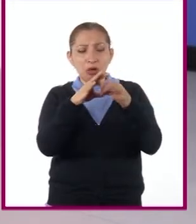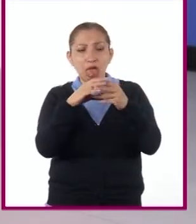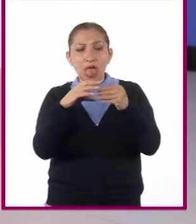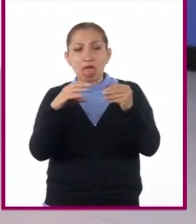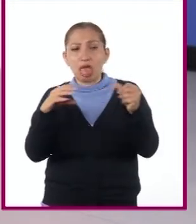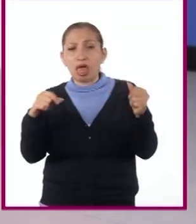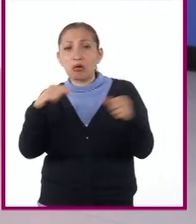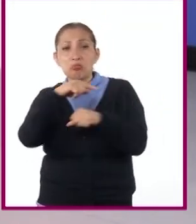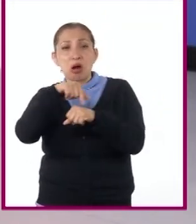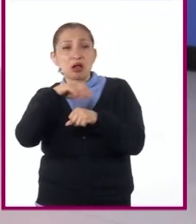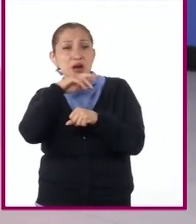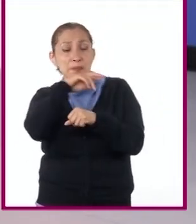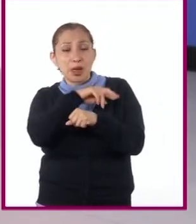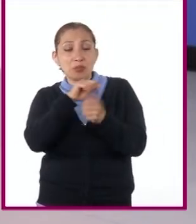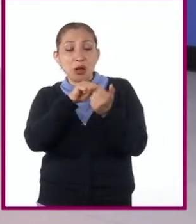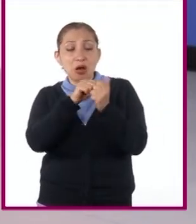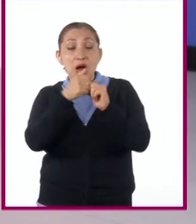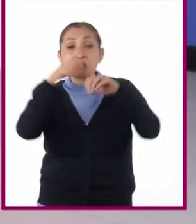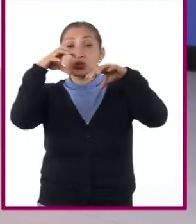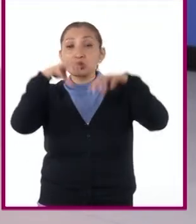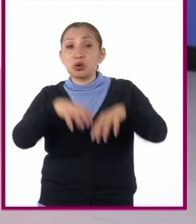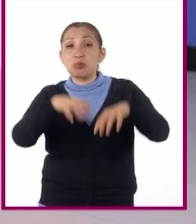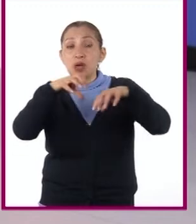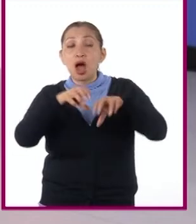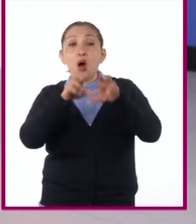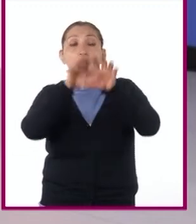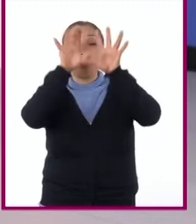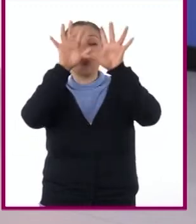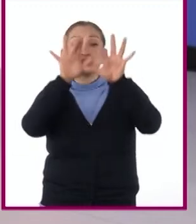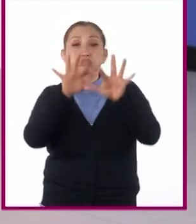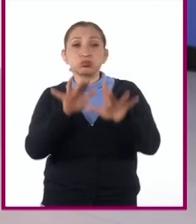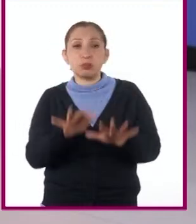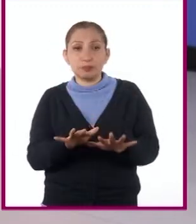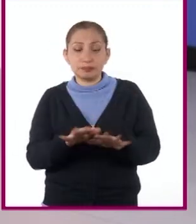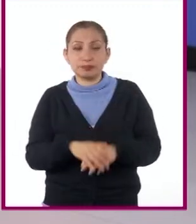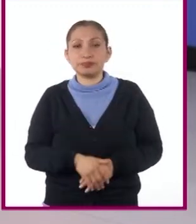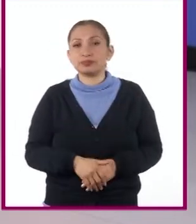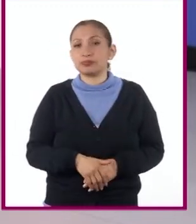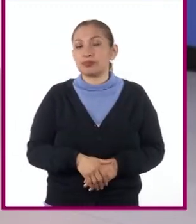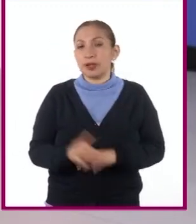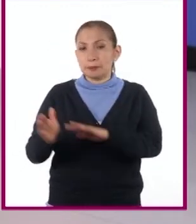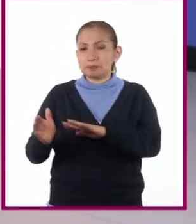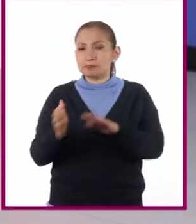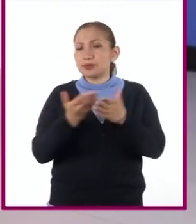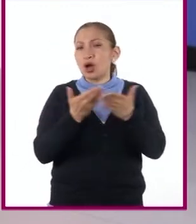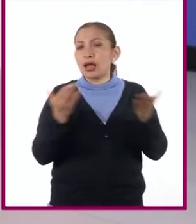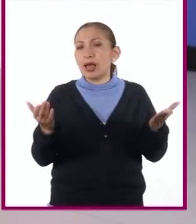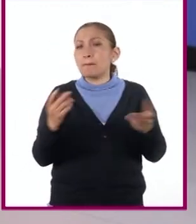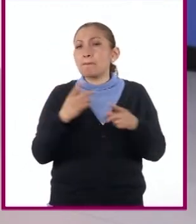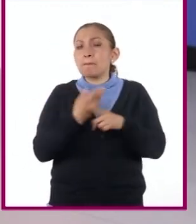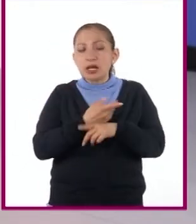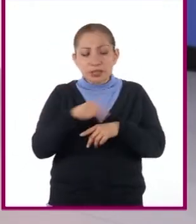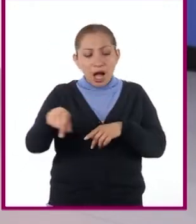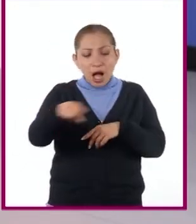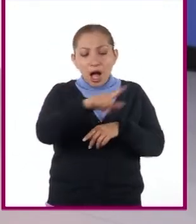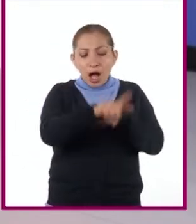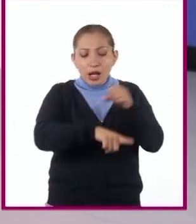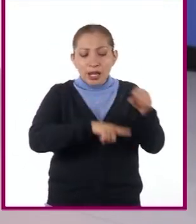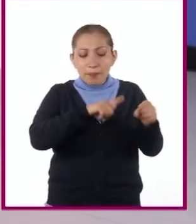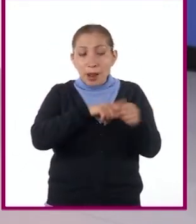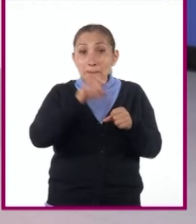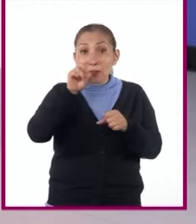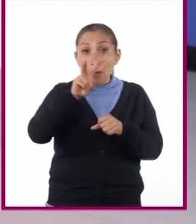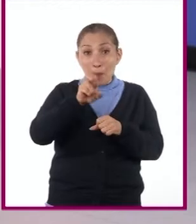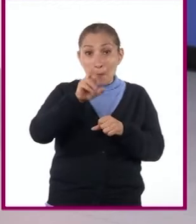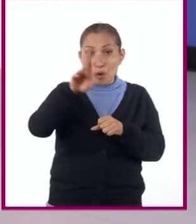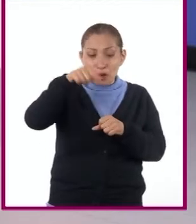en horas, por una simple lluvia o nieve. Ahora, ¿qué ocurre con la biodiversidad a partir de este